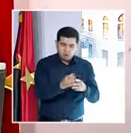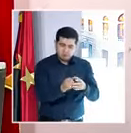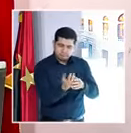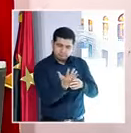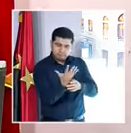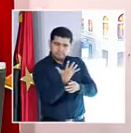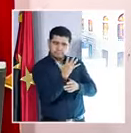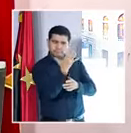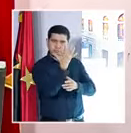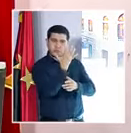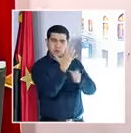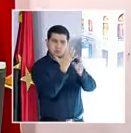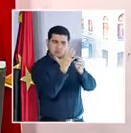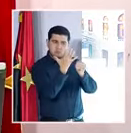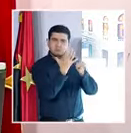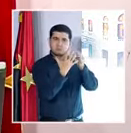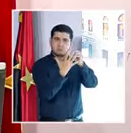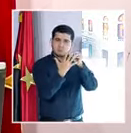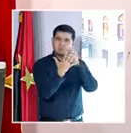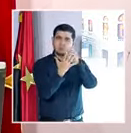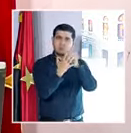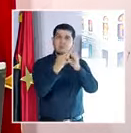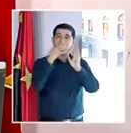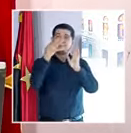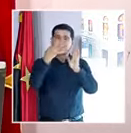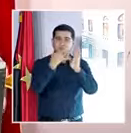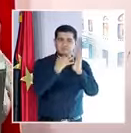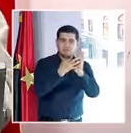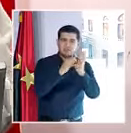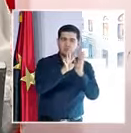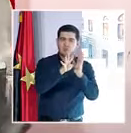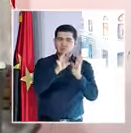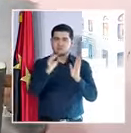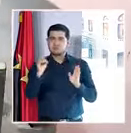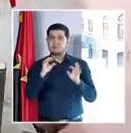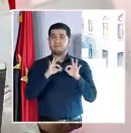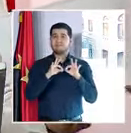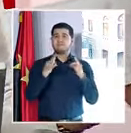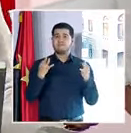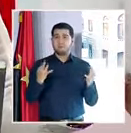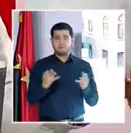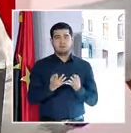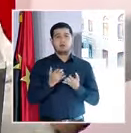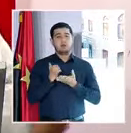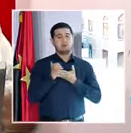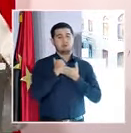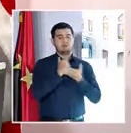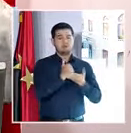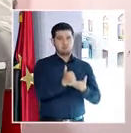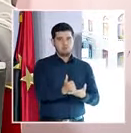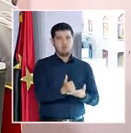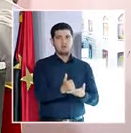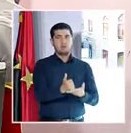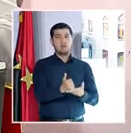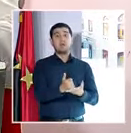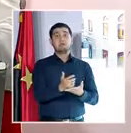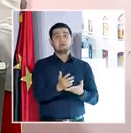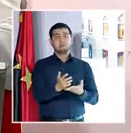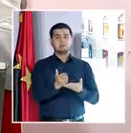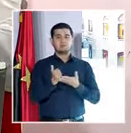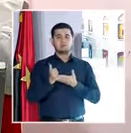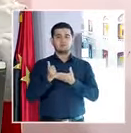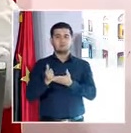más de 3.400 familias campesinas con este proyecto, además del aporte a la siembra de